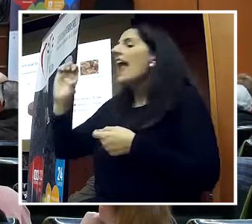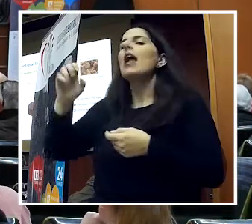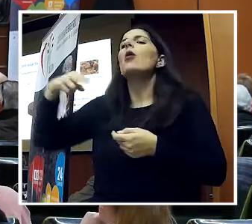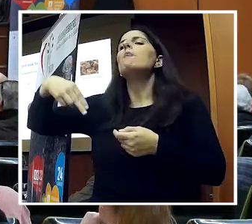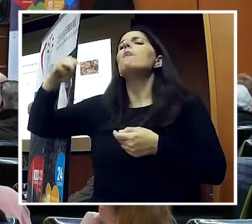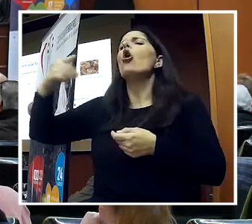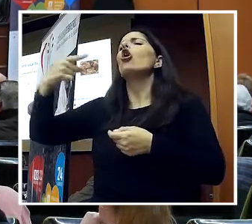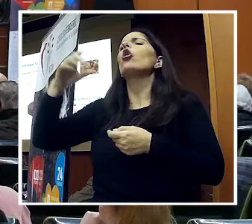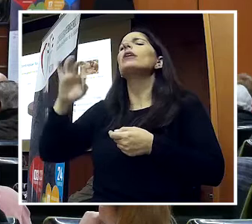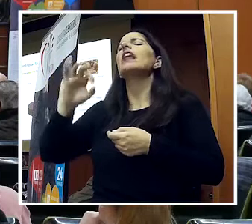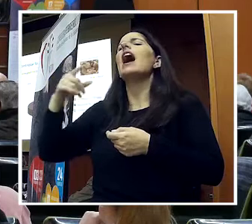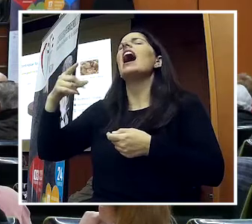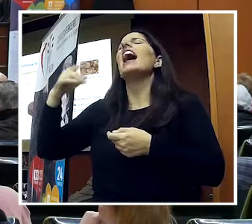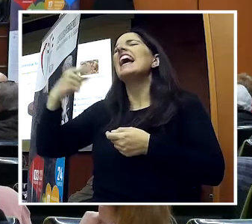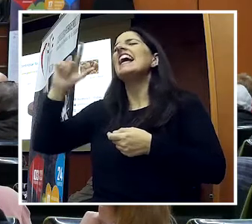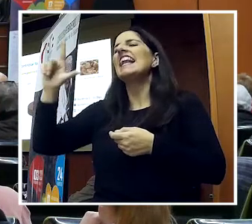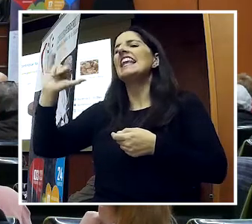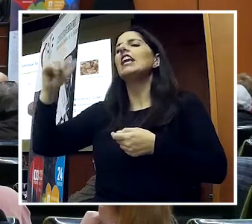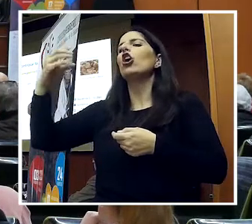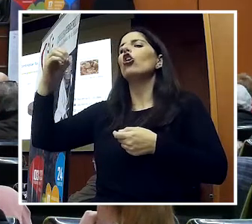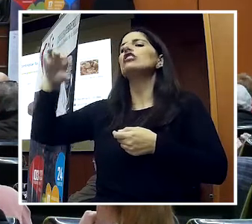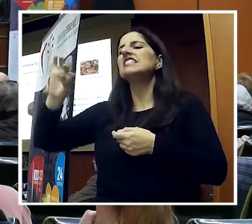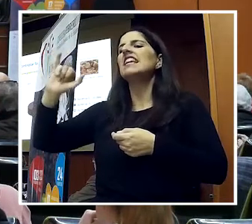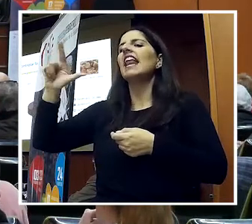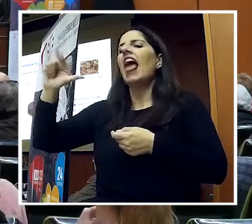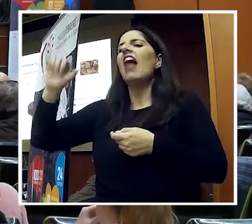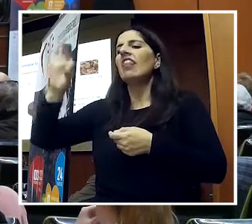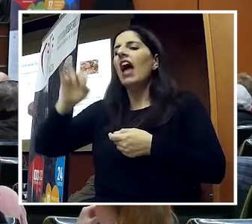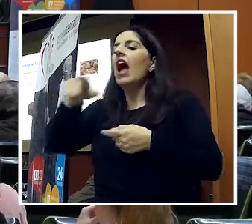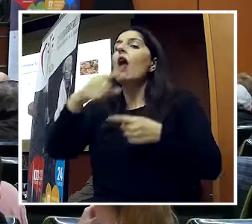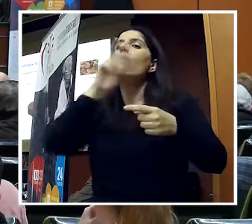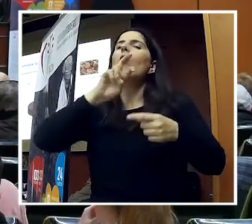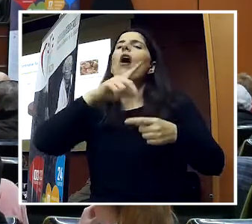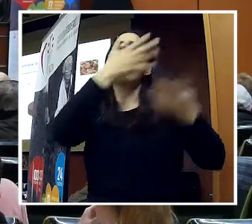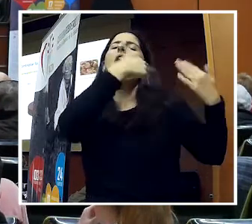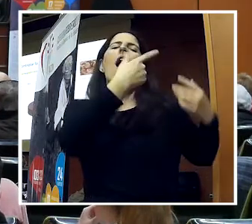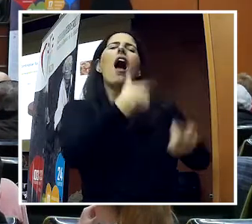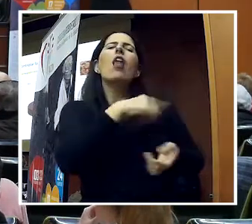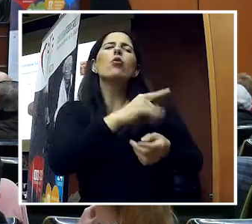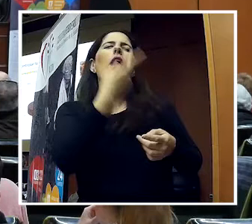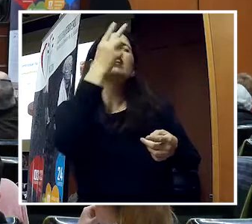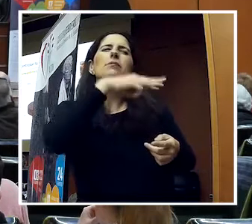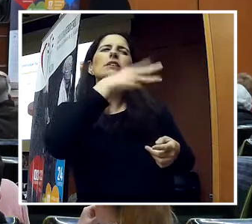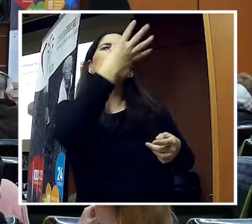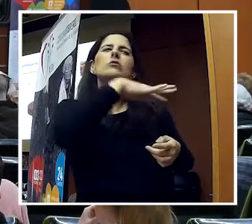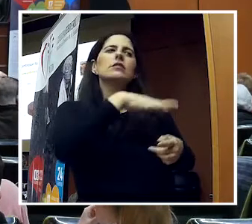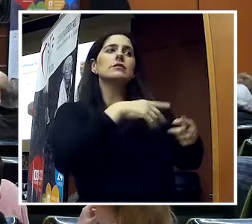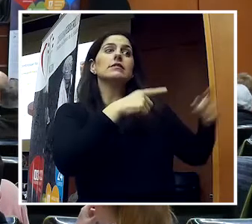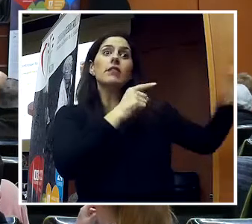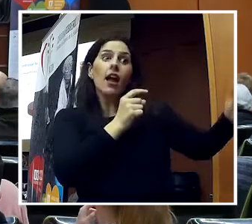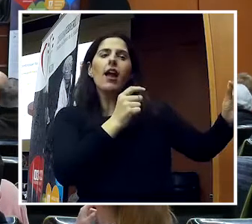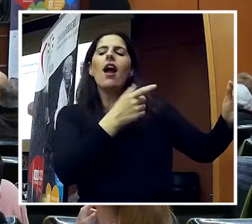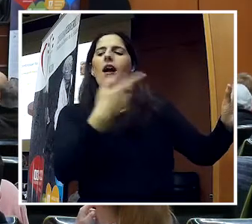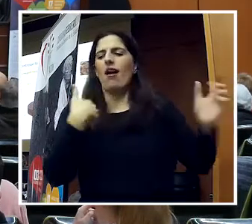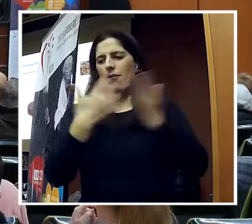glicosilada es un promedio de la glucosa, una estimación de la glucosa que tenemos en los 3-4 últimos meses. ¿Y por qué